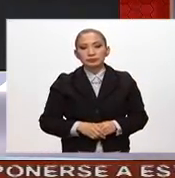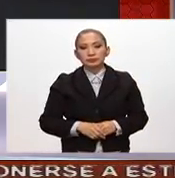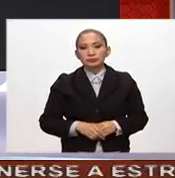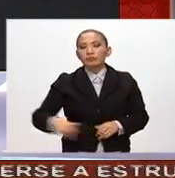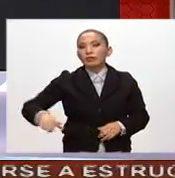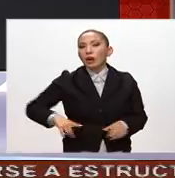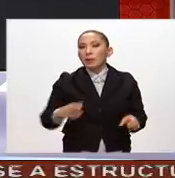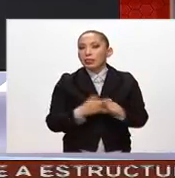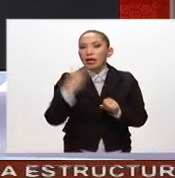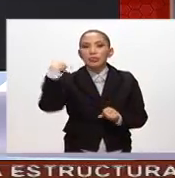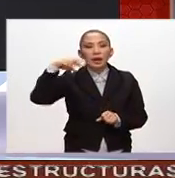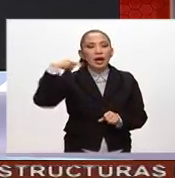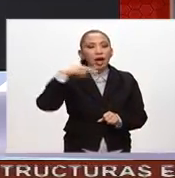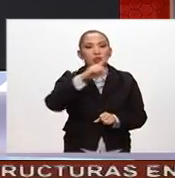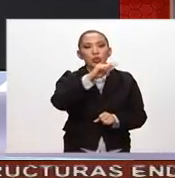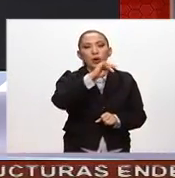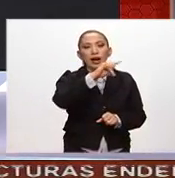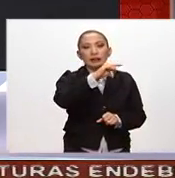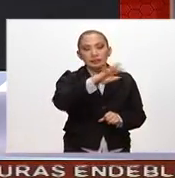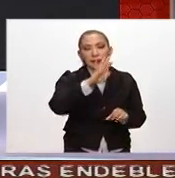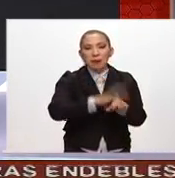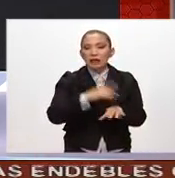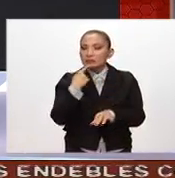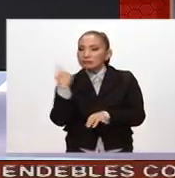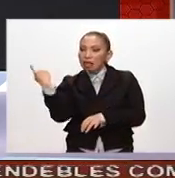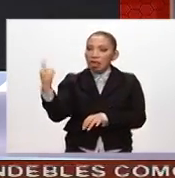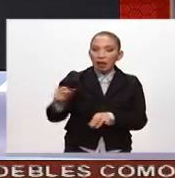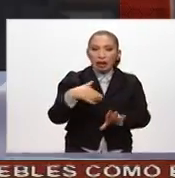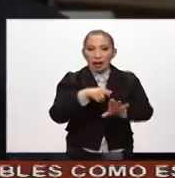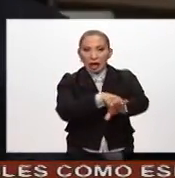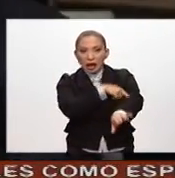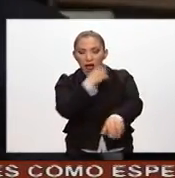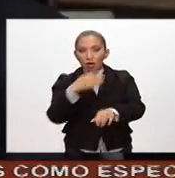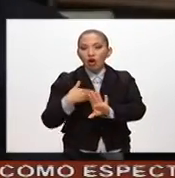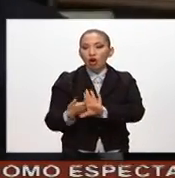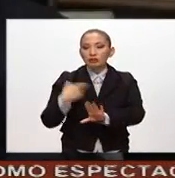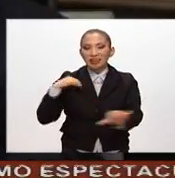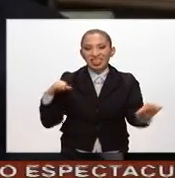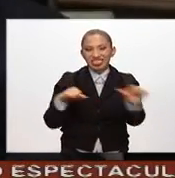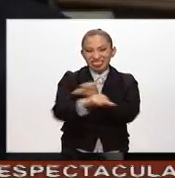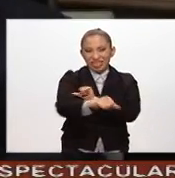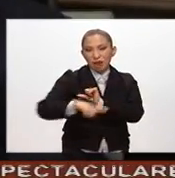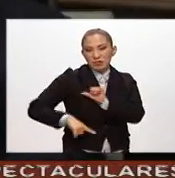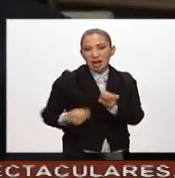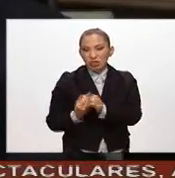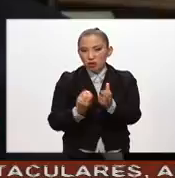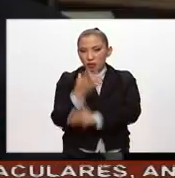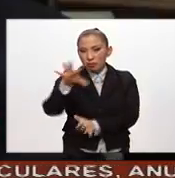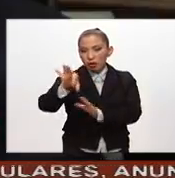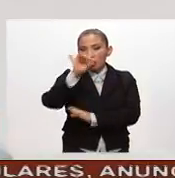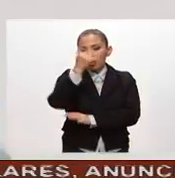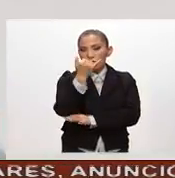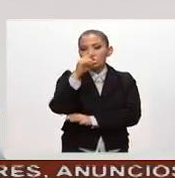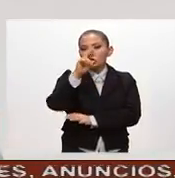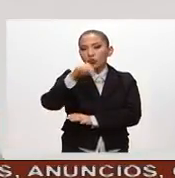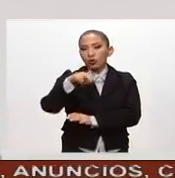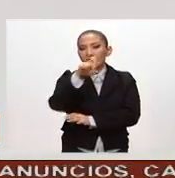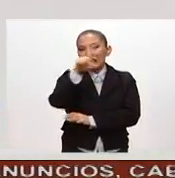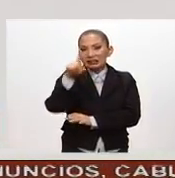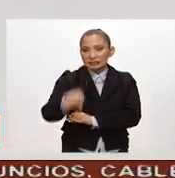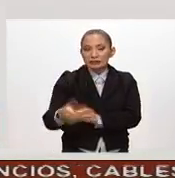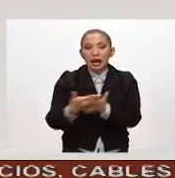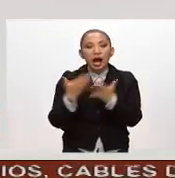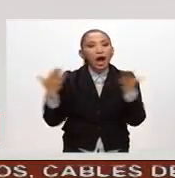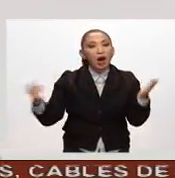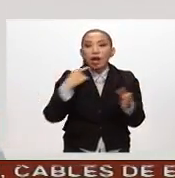El gobernador de Veracruz, Javier Duarte, amplió su denuncia en contra de quien será su sucesor, el gobernador electo Miguel Ángel Yunes.